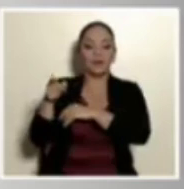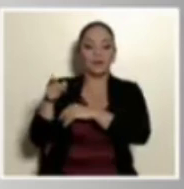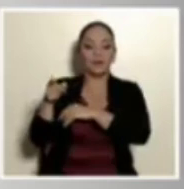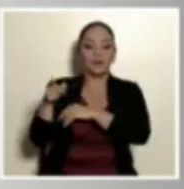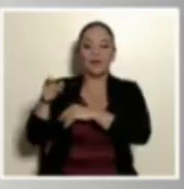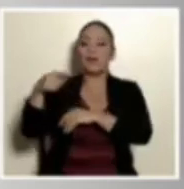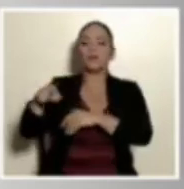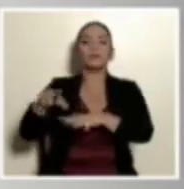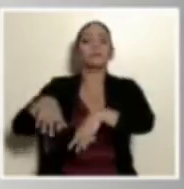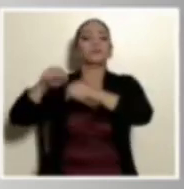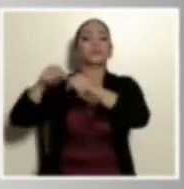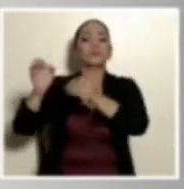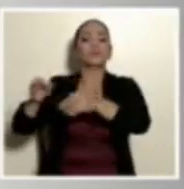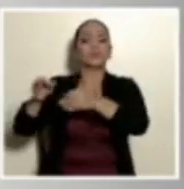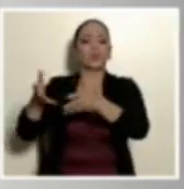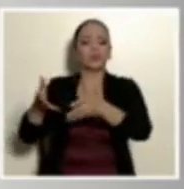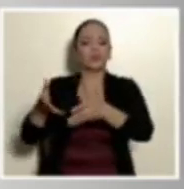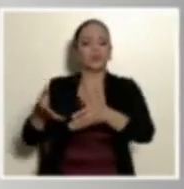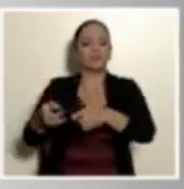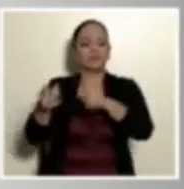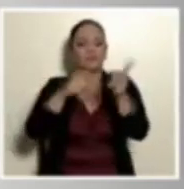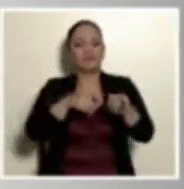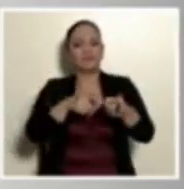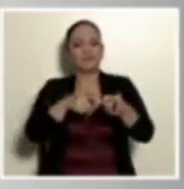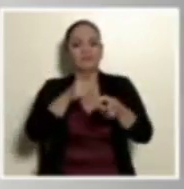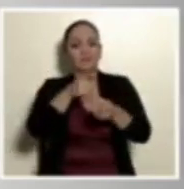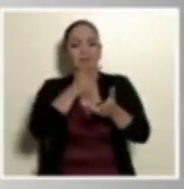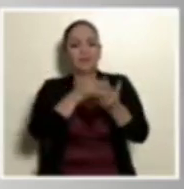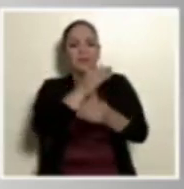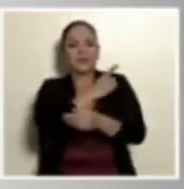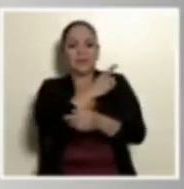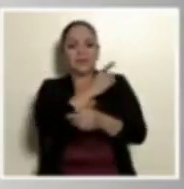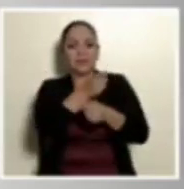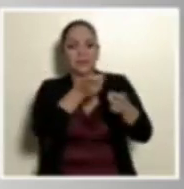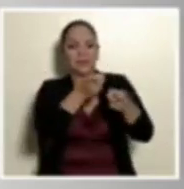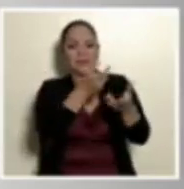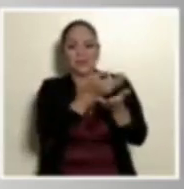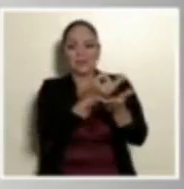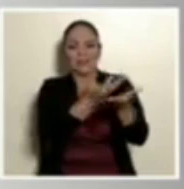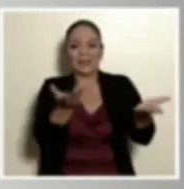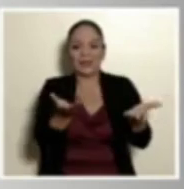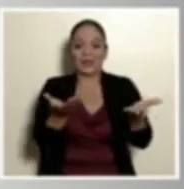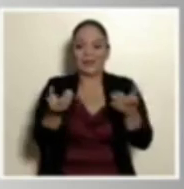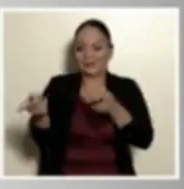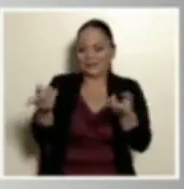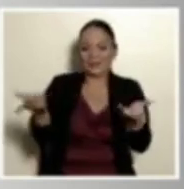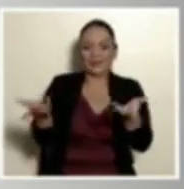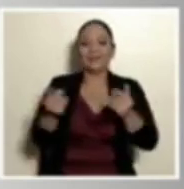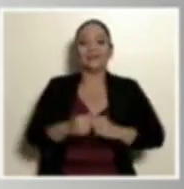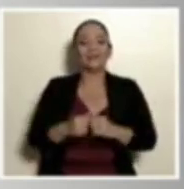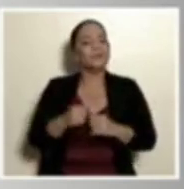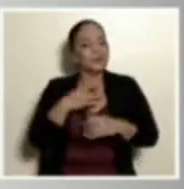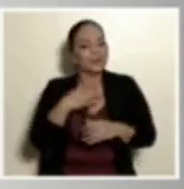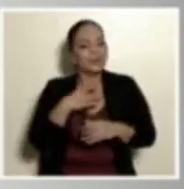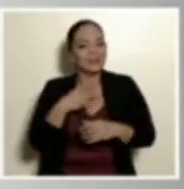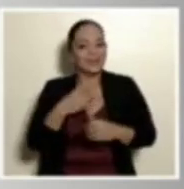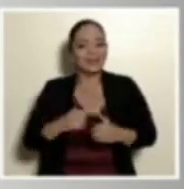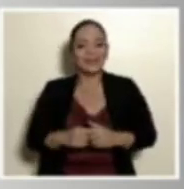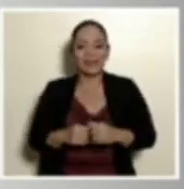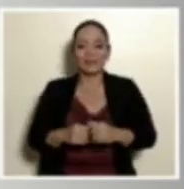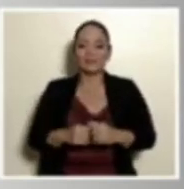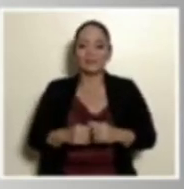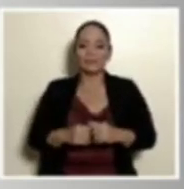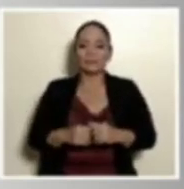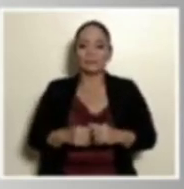dirección actuarial. Aquí finalmente encontramos, porque era muy particular y muchos de ustedes